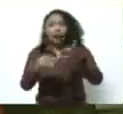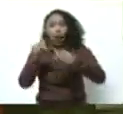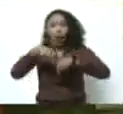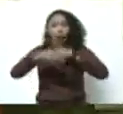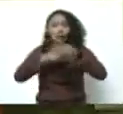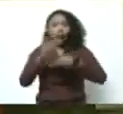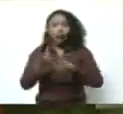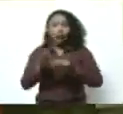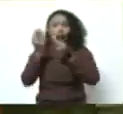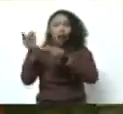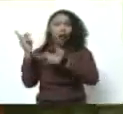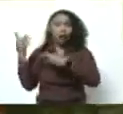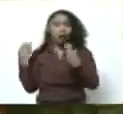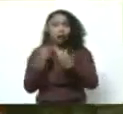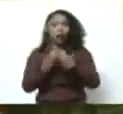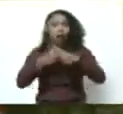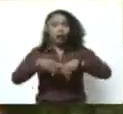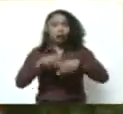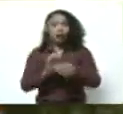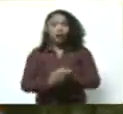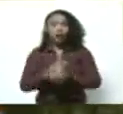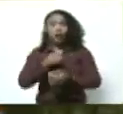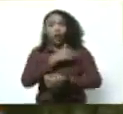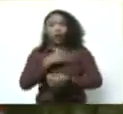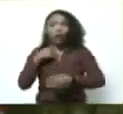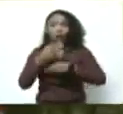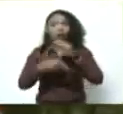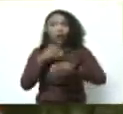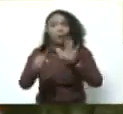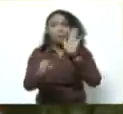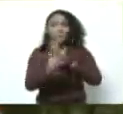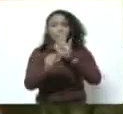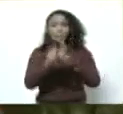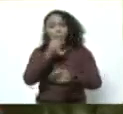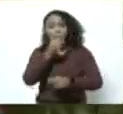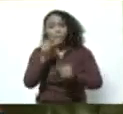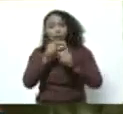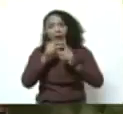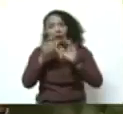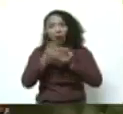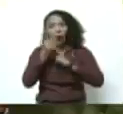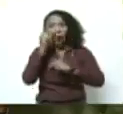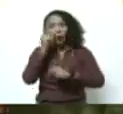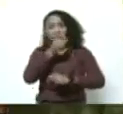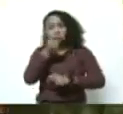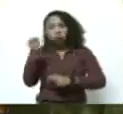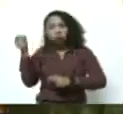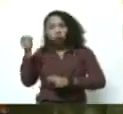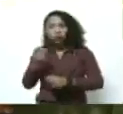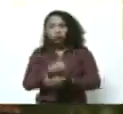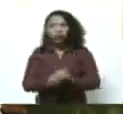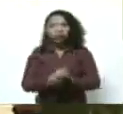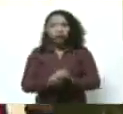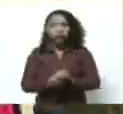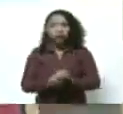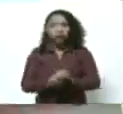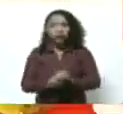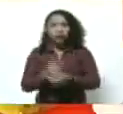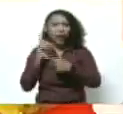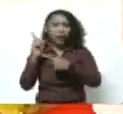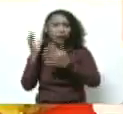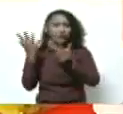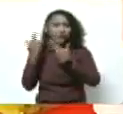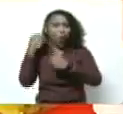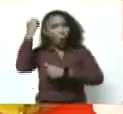haciendo entrega. Ellos me acompañan acá. Yo quisiera cederle brevemente la palabra al ciudadano general de brigada Alfredo Alejandro García Parra para que dé